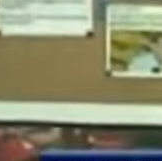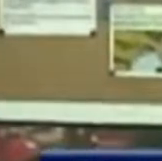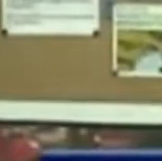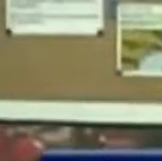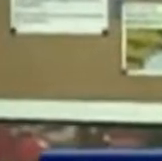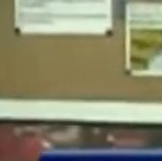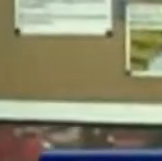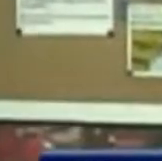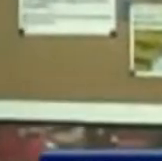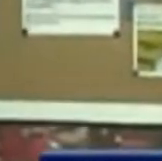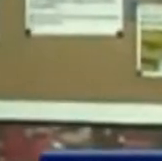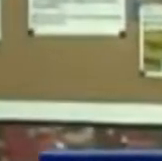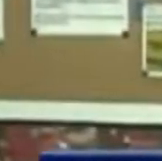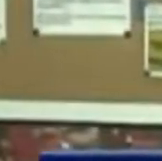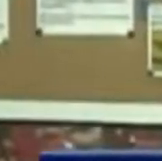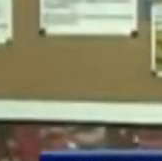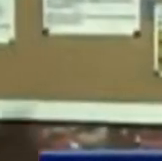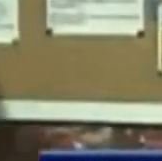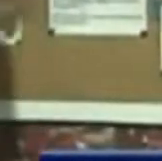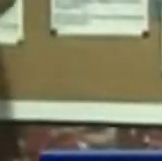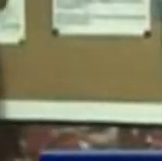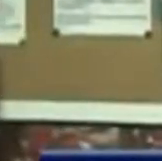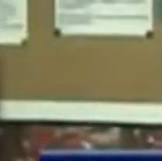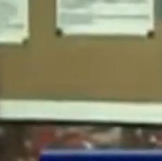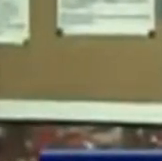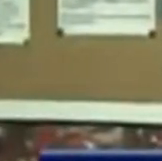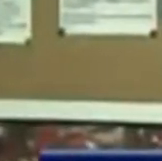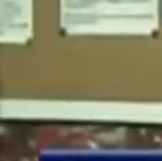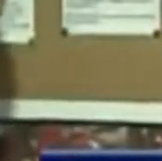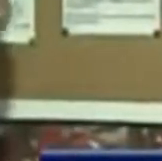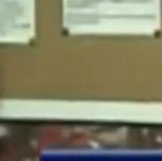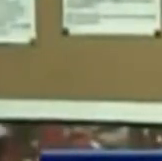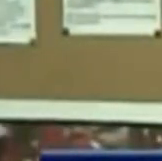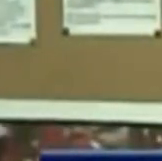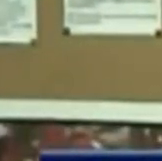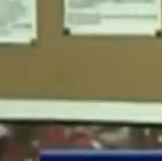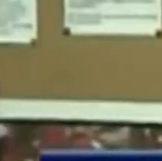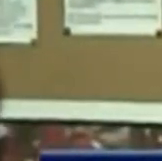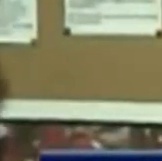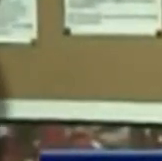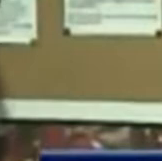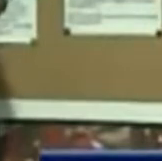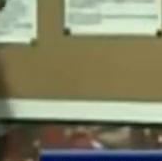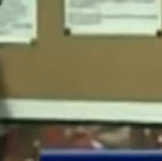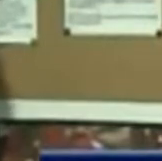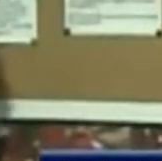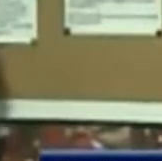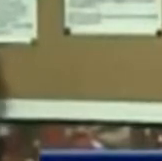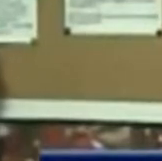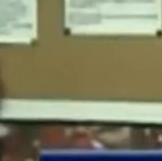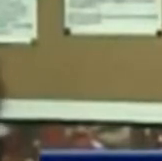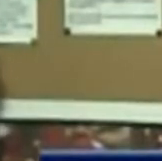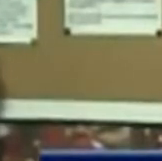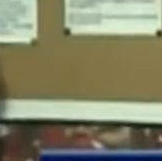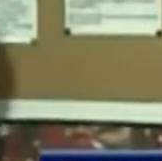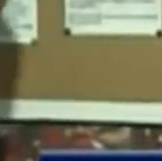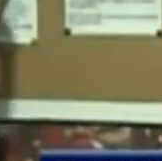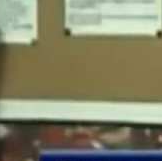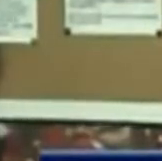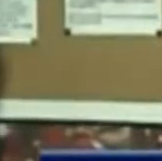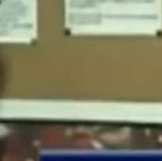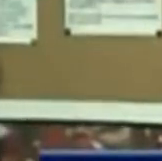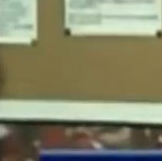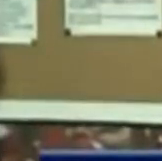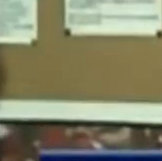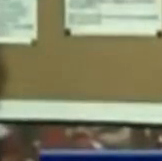este caballero lo votaron de la derecha lo botaron y lo tiraron por una esquina nadie lo quiere lo ven porque